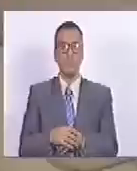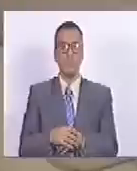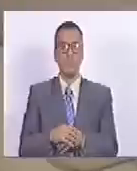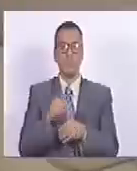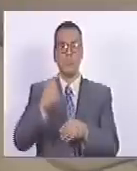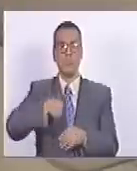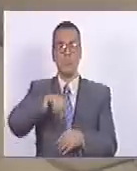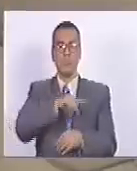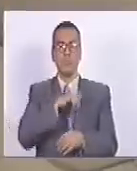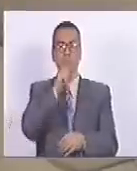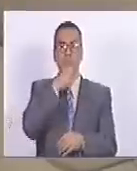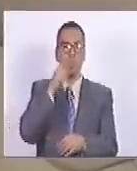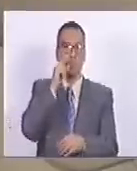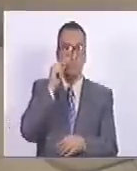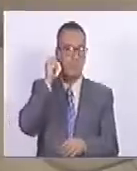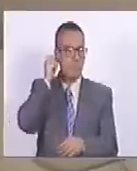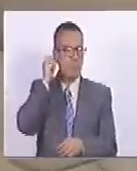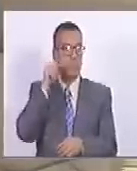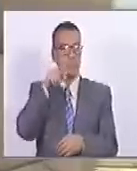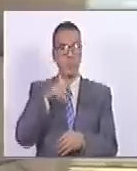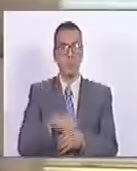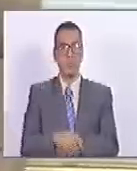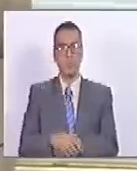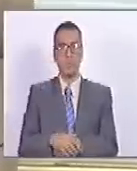de nuestras abuelas y de nuestros abuelos,